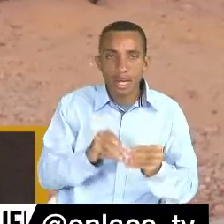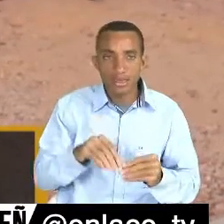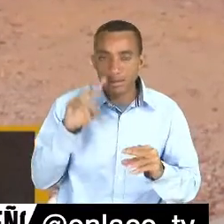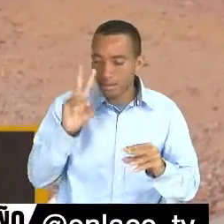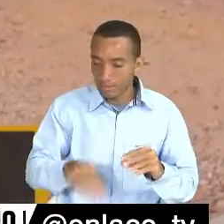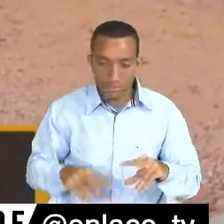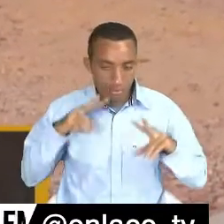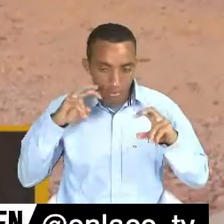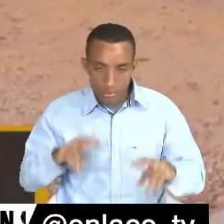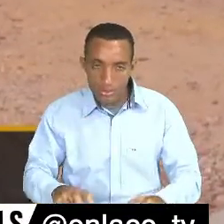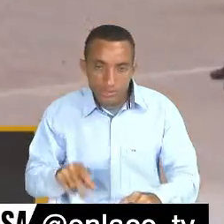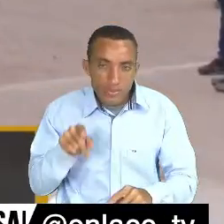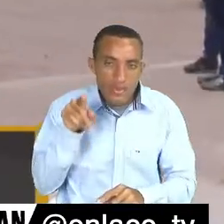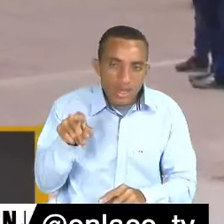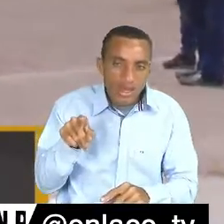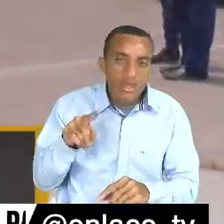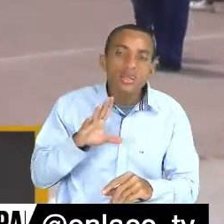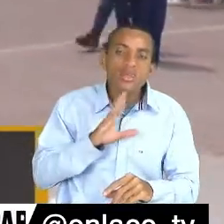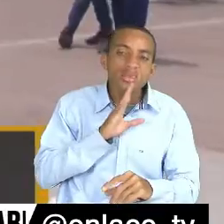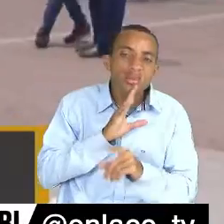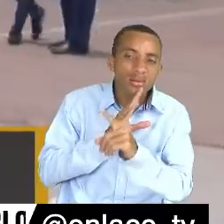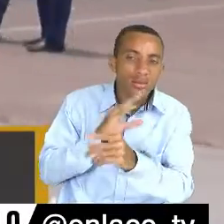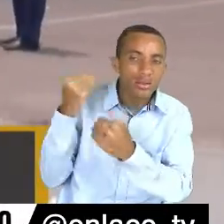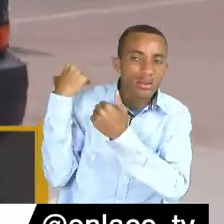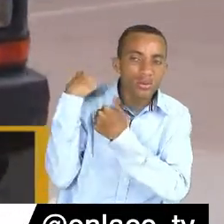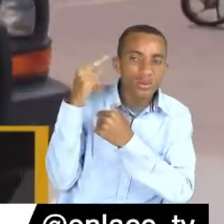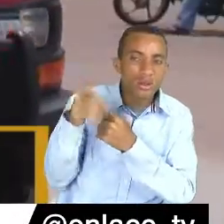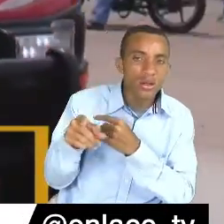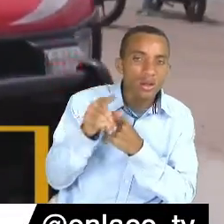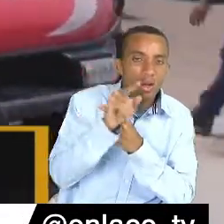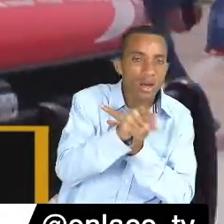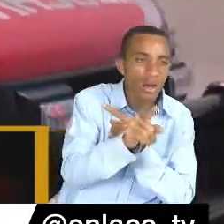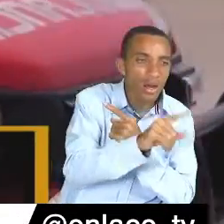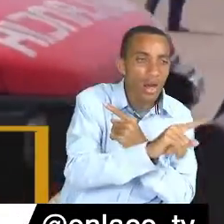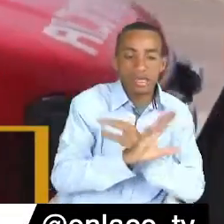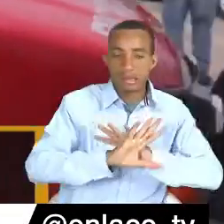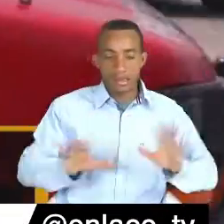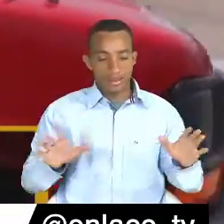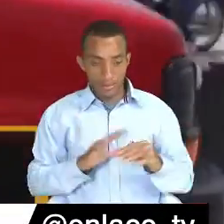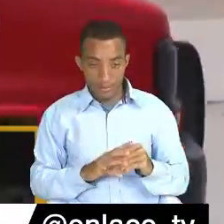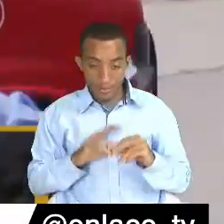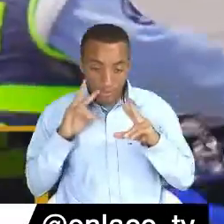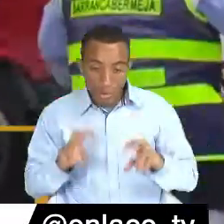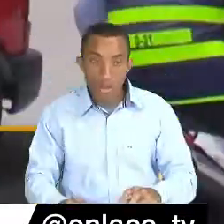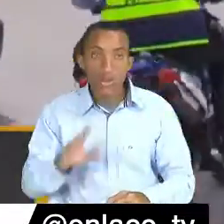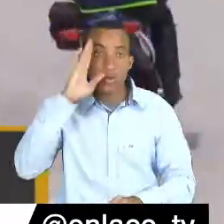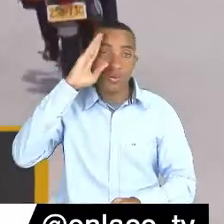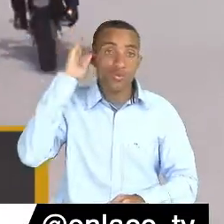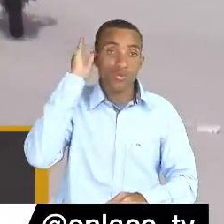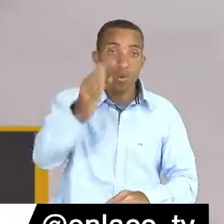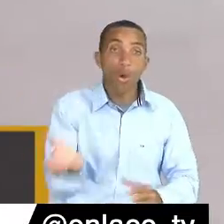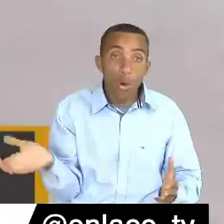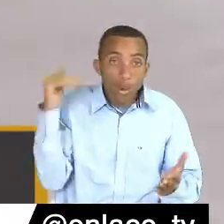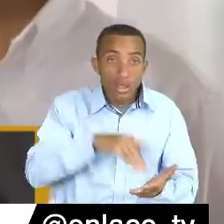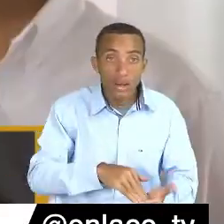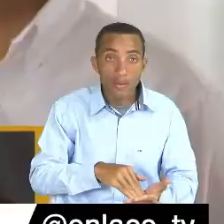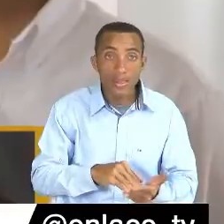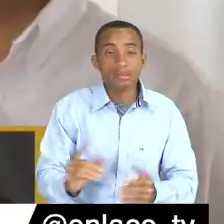encontrar responsables de esta calamidad ya denunciada y velar porque en el futuro hechos de este tipo que